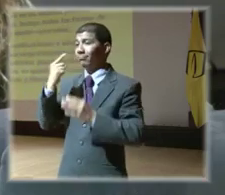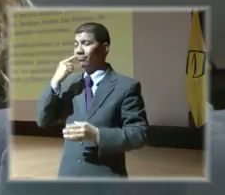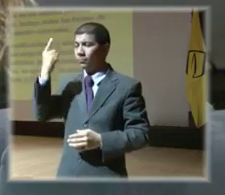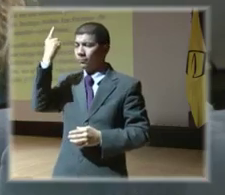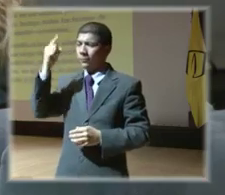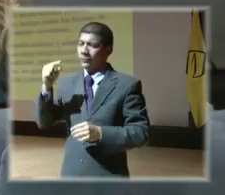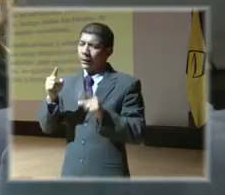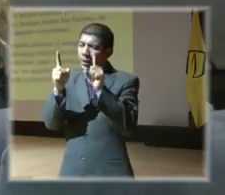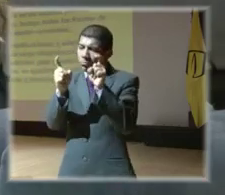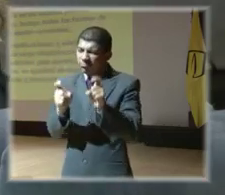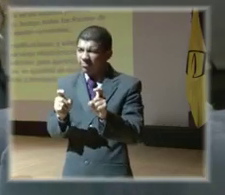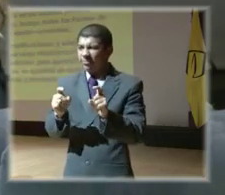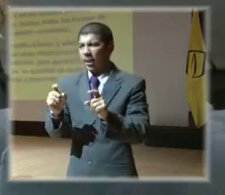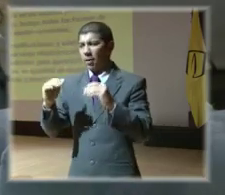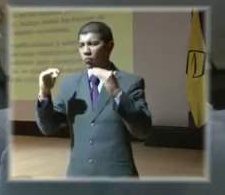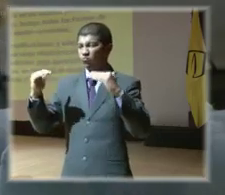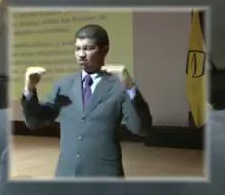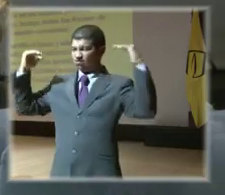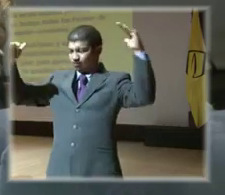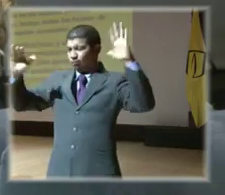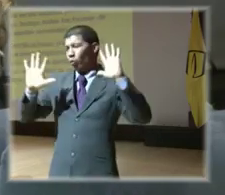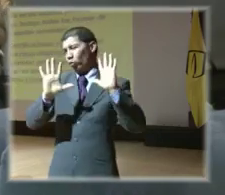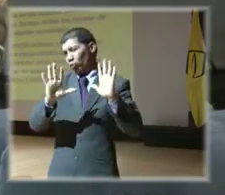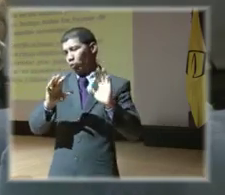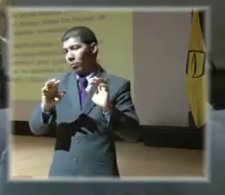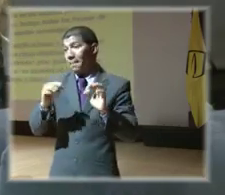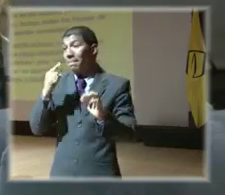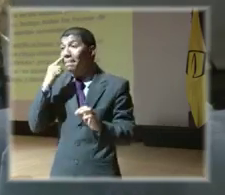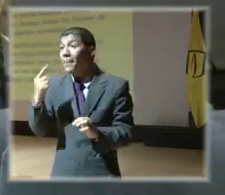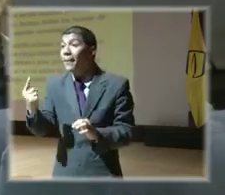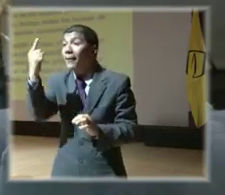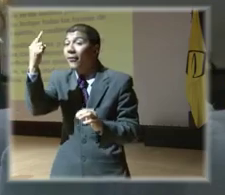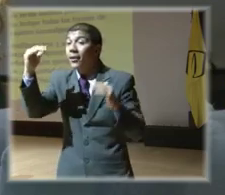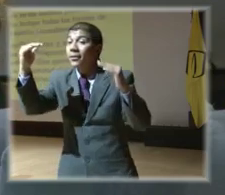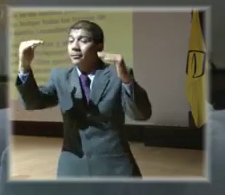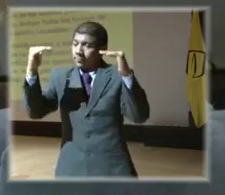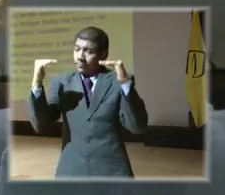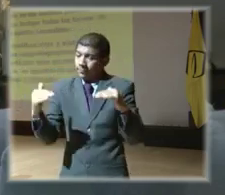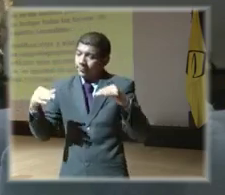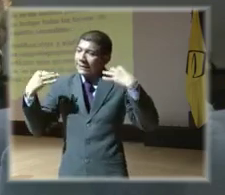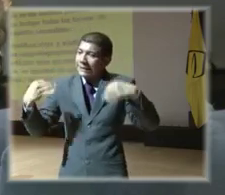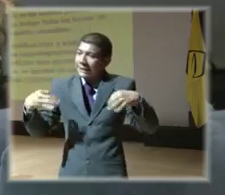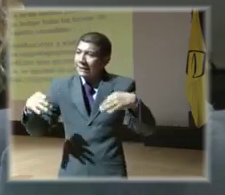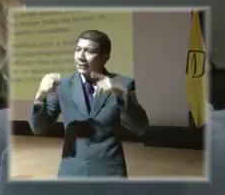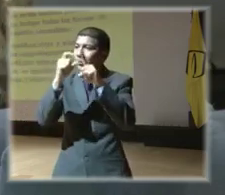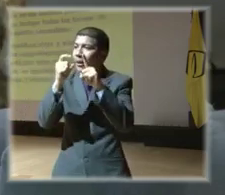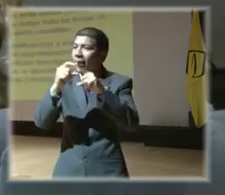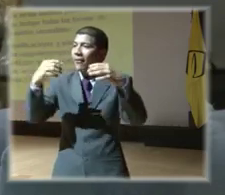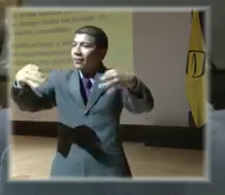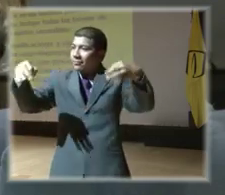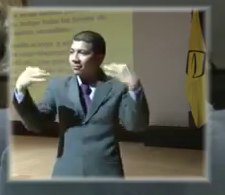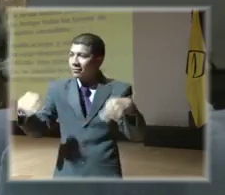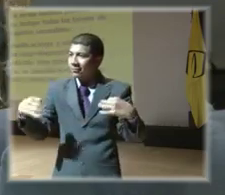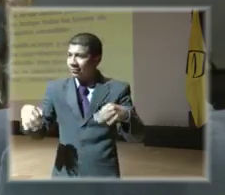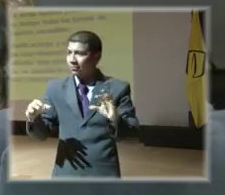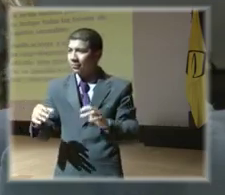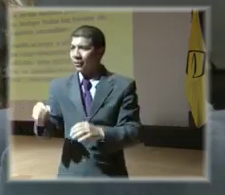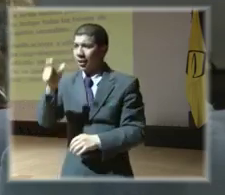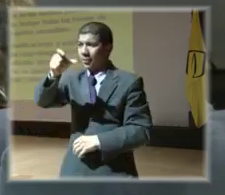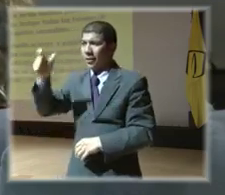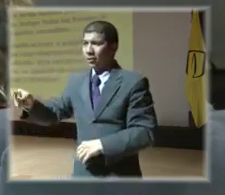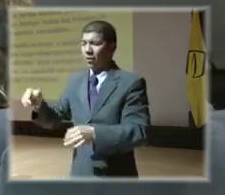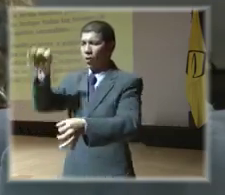técnico, se hizo la primera sentencia en lenguaje sencillo, que cuando uno empieza a leerla, ¿no? Yo no me la acuerdo, pero sí creo